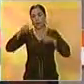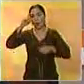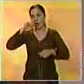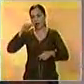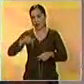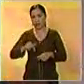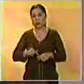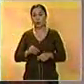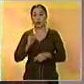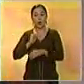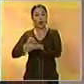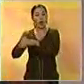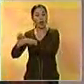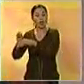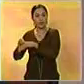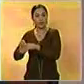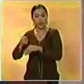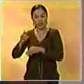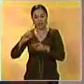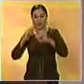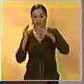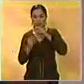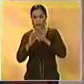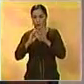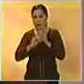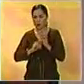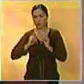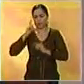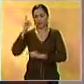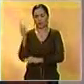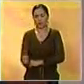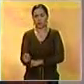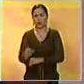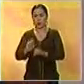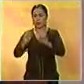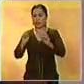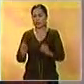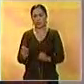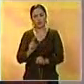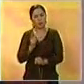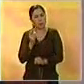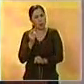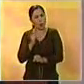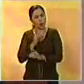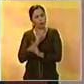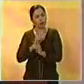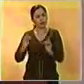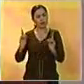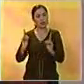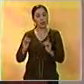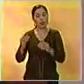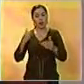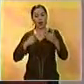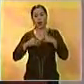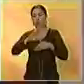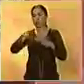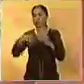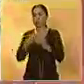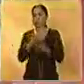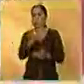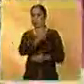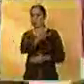año. Advierten que en esa reforma quieren imponer un sistema poco democrático que afectaría a todos los